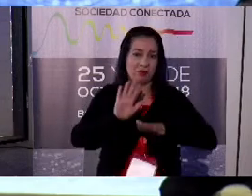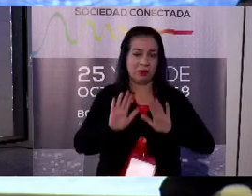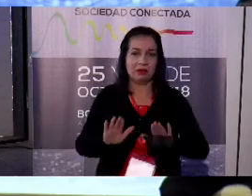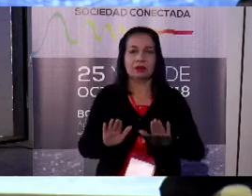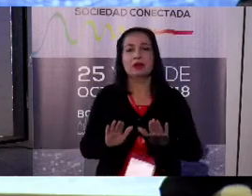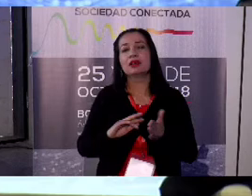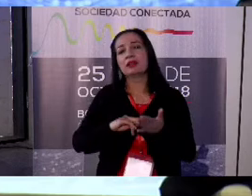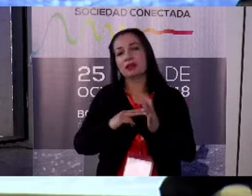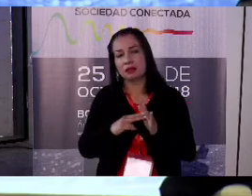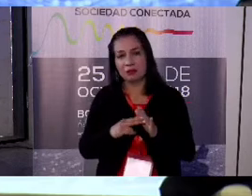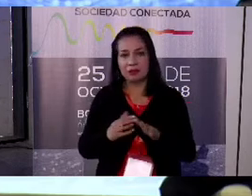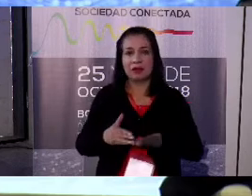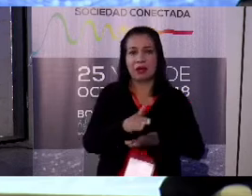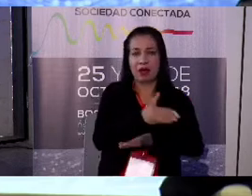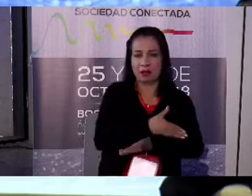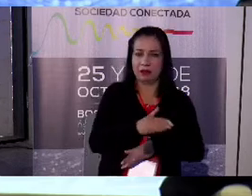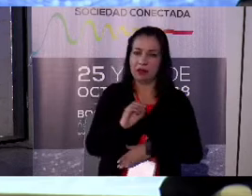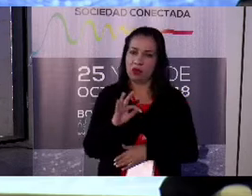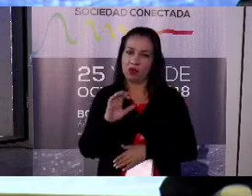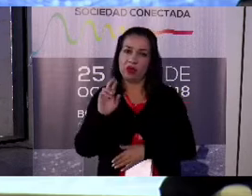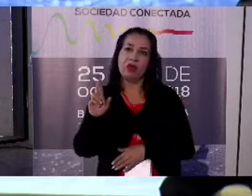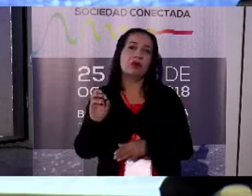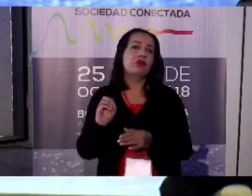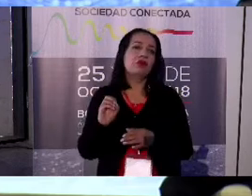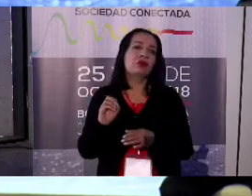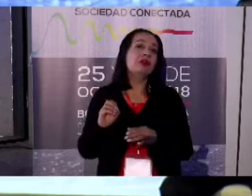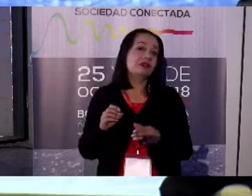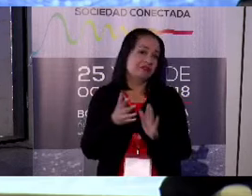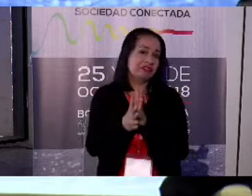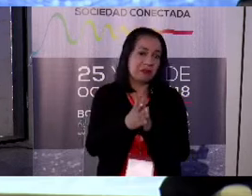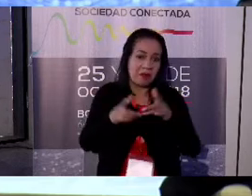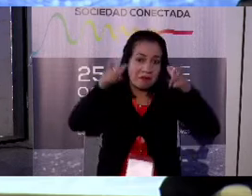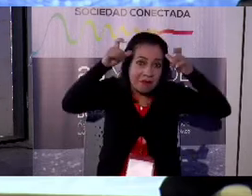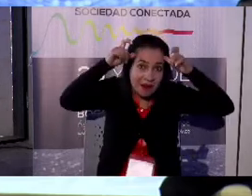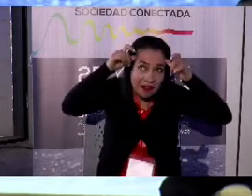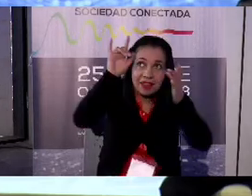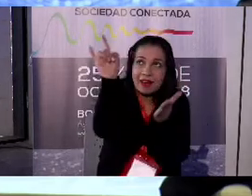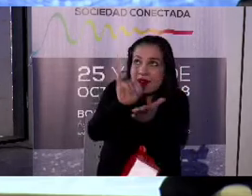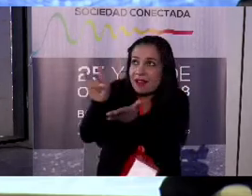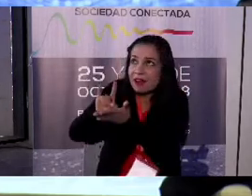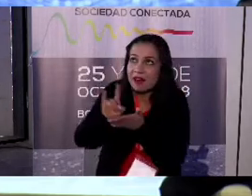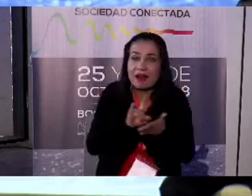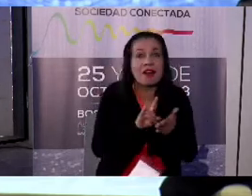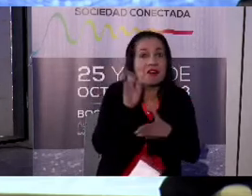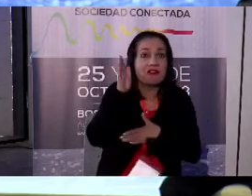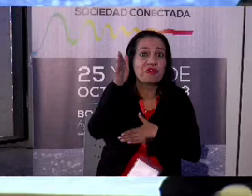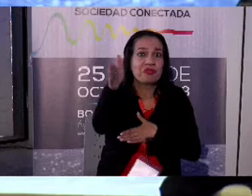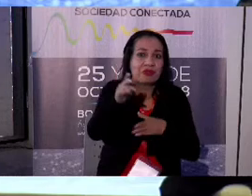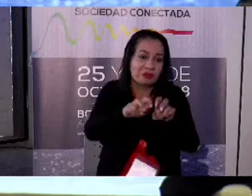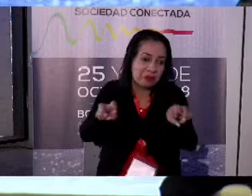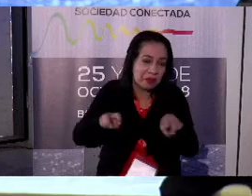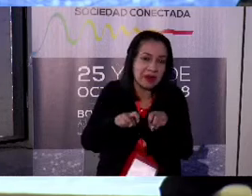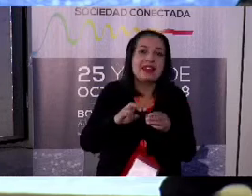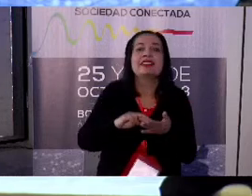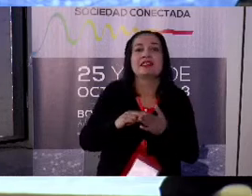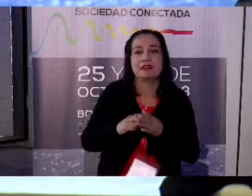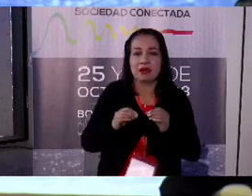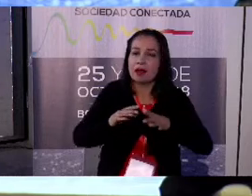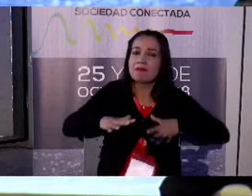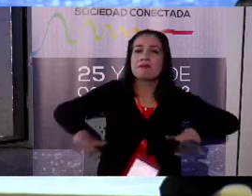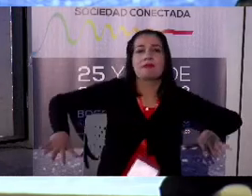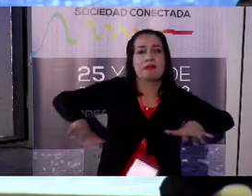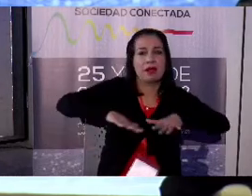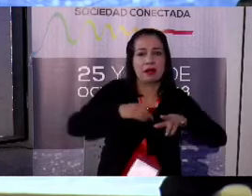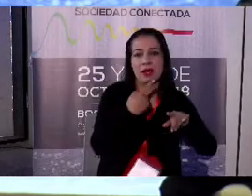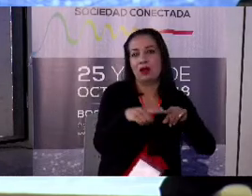orientado a lo que decía Otero de las vacas conectadas pues podríamos tener eh muchísimos impactos en otros mercados este